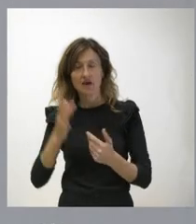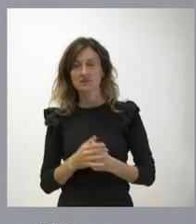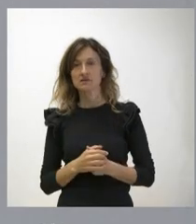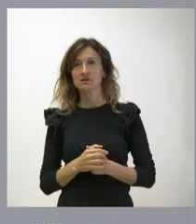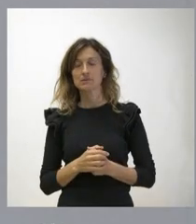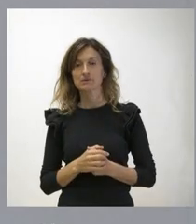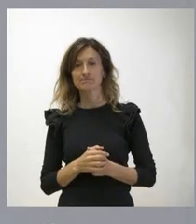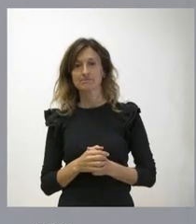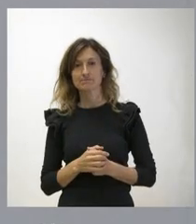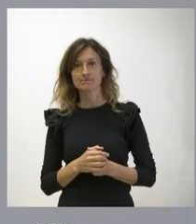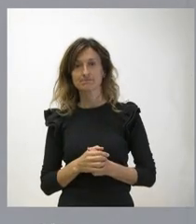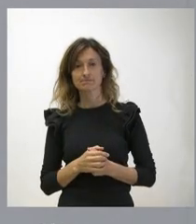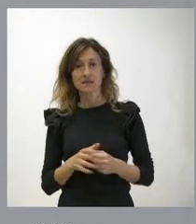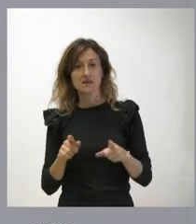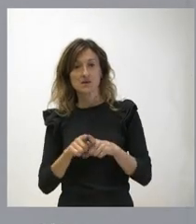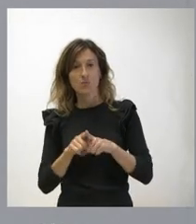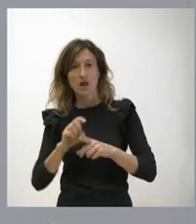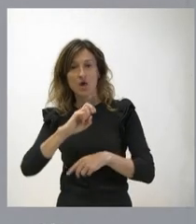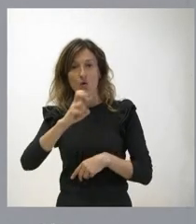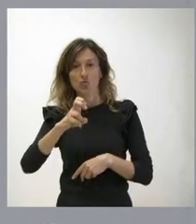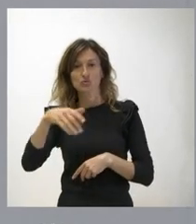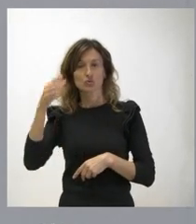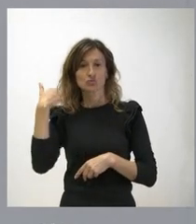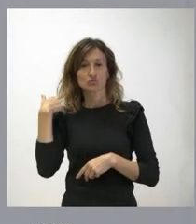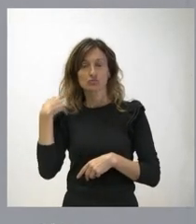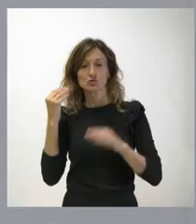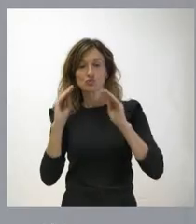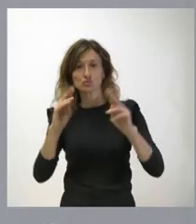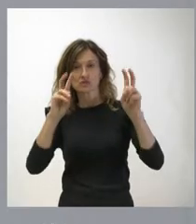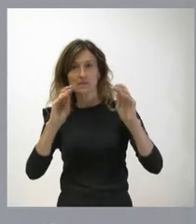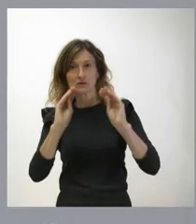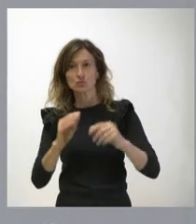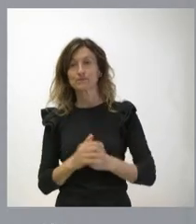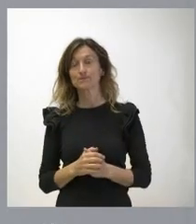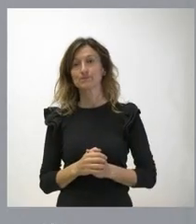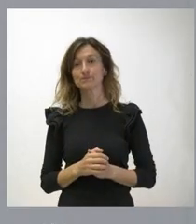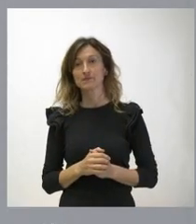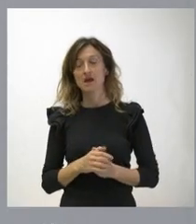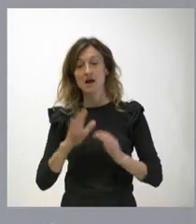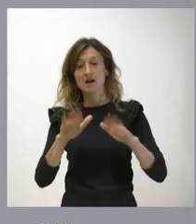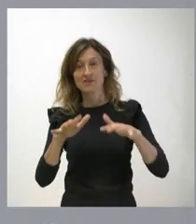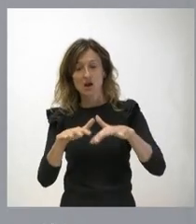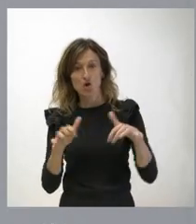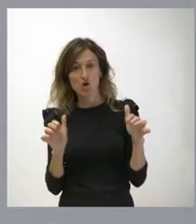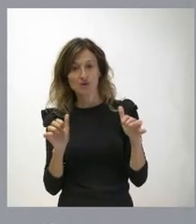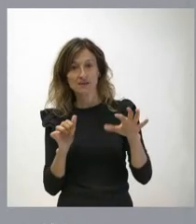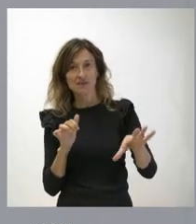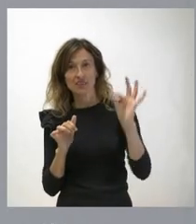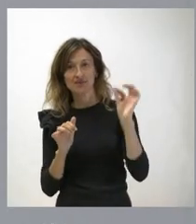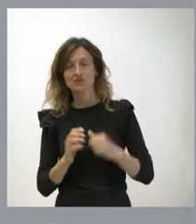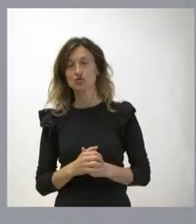iniciativa como otros grupos parlamentarios han anunciado sobre os asuntos y serán las Cortes las que decidan